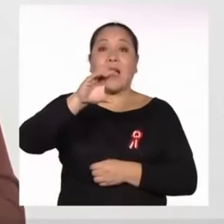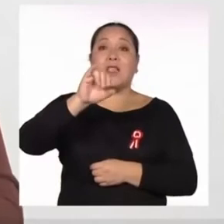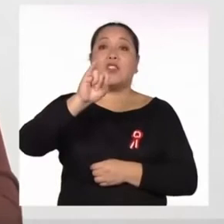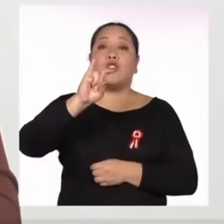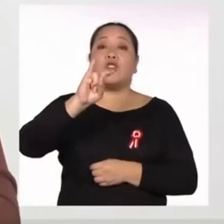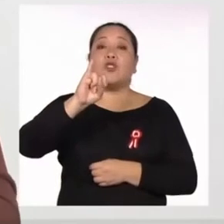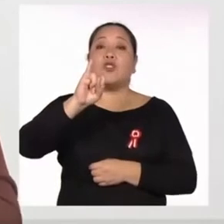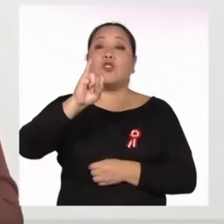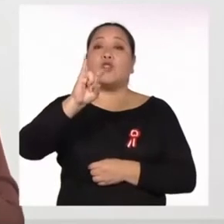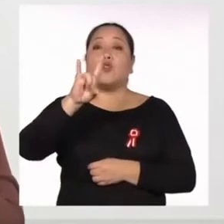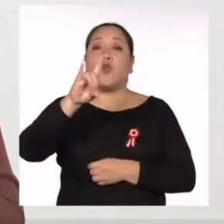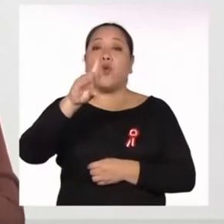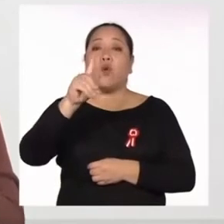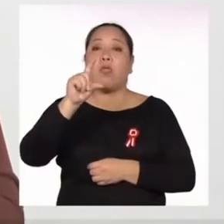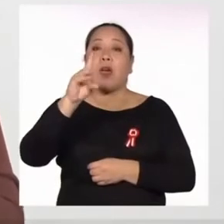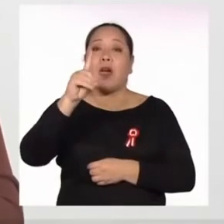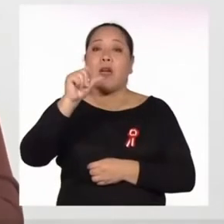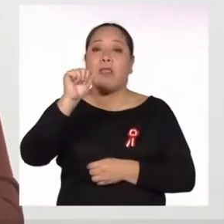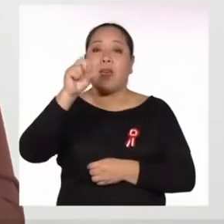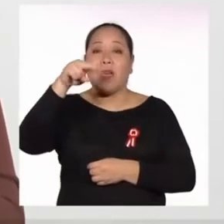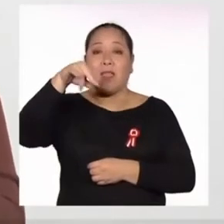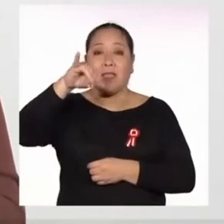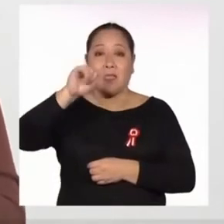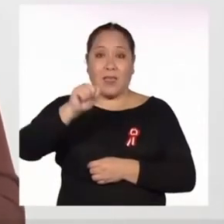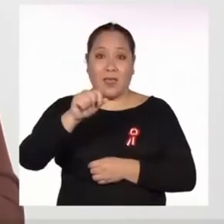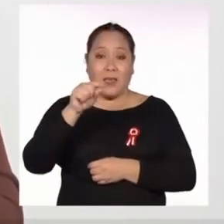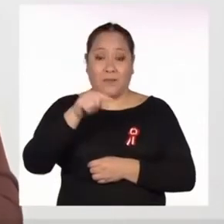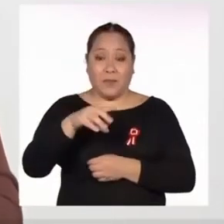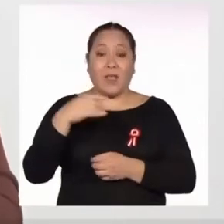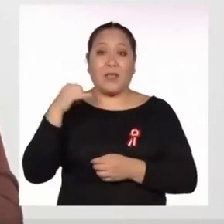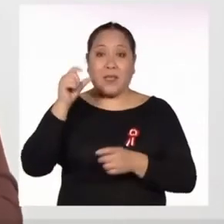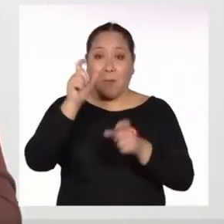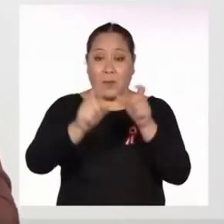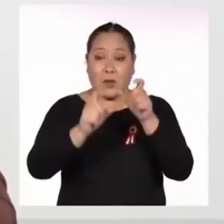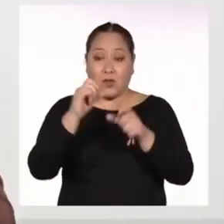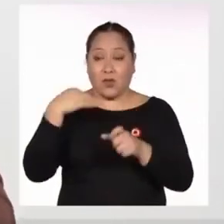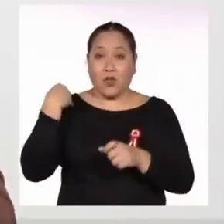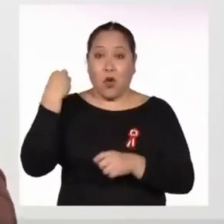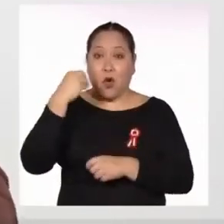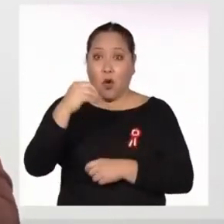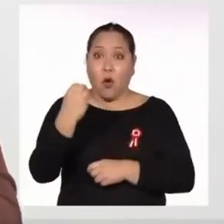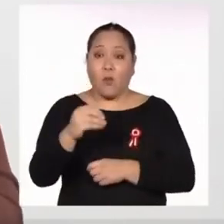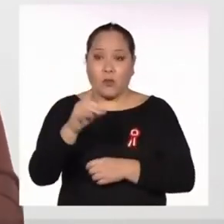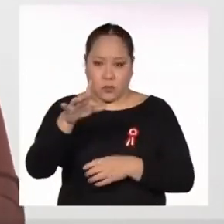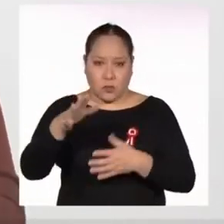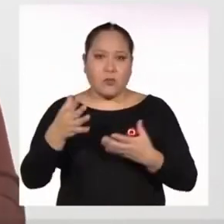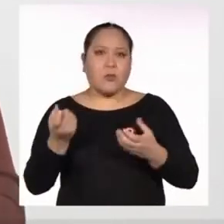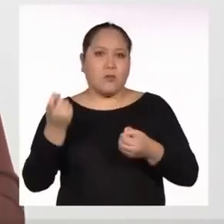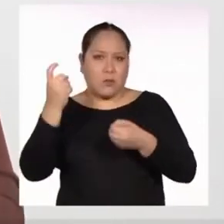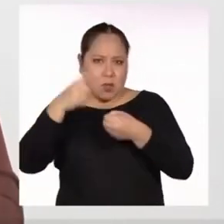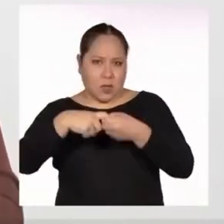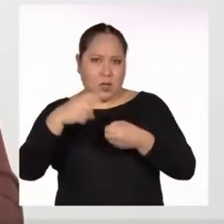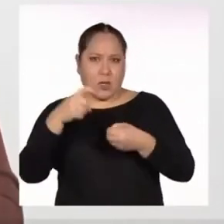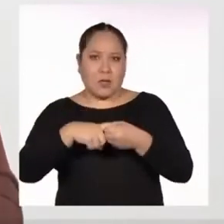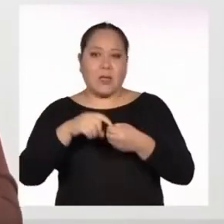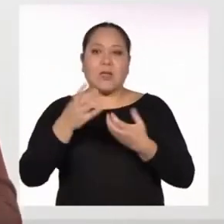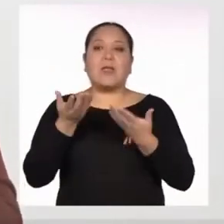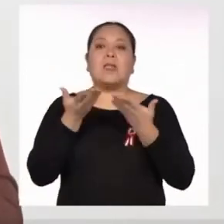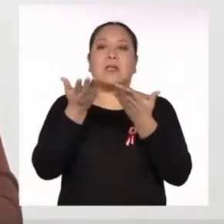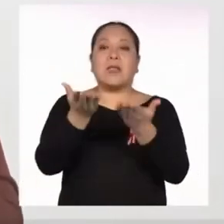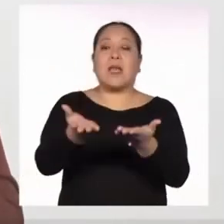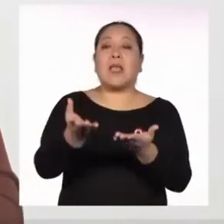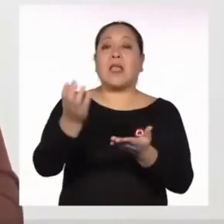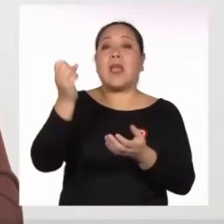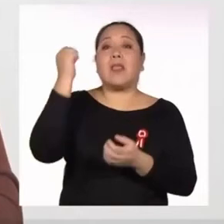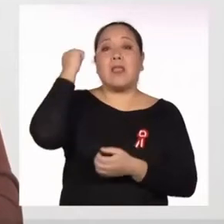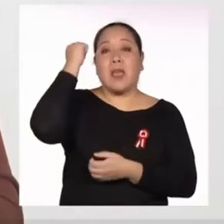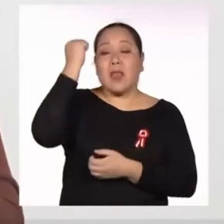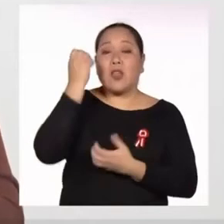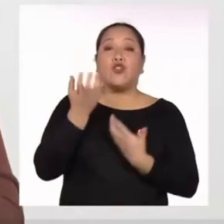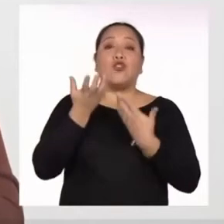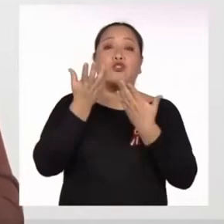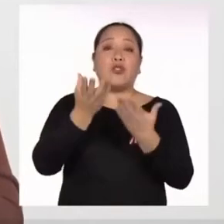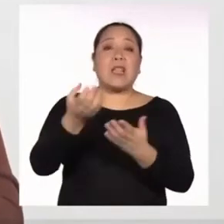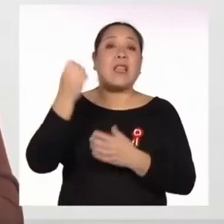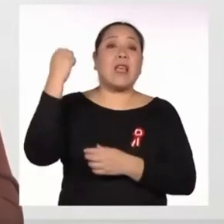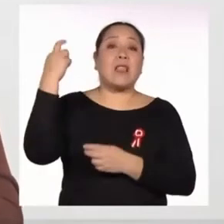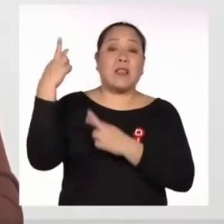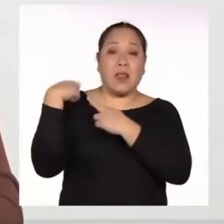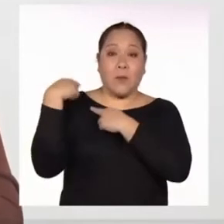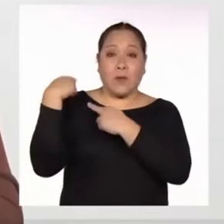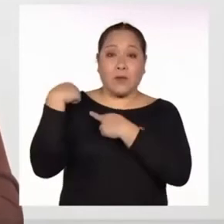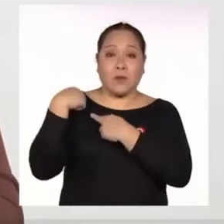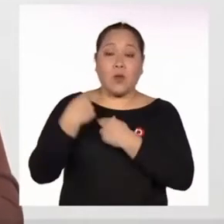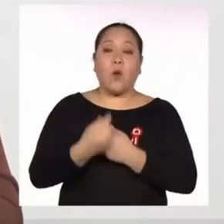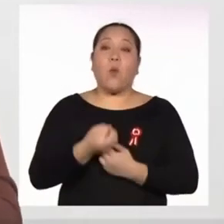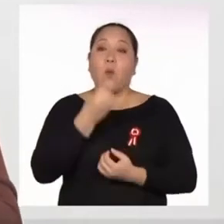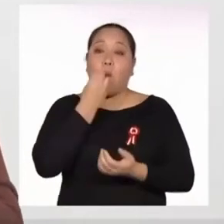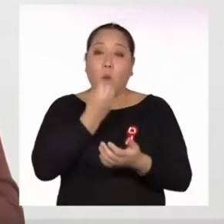construyendo los adolescentes al ser ciudadanos poseen derechos y deberes un buen ciudadano o ciudadana